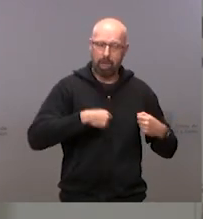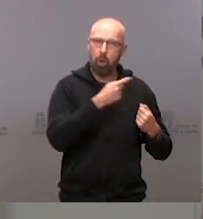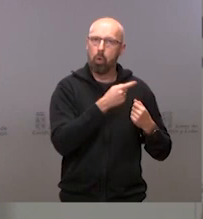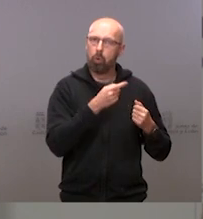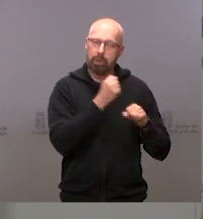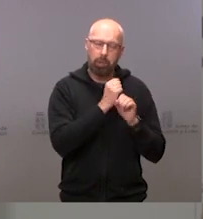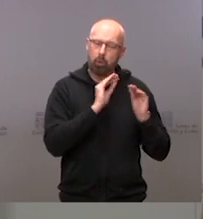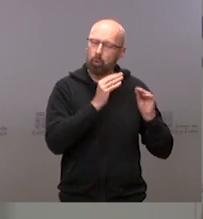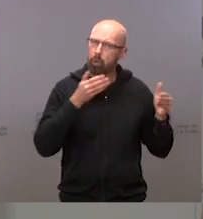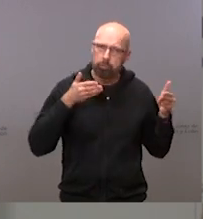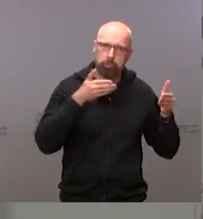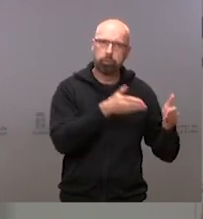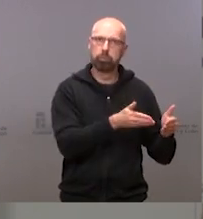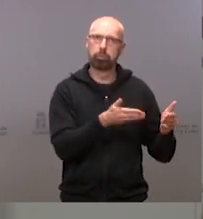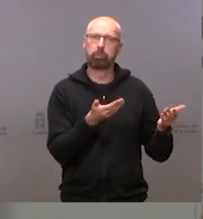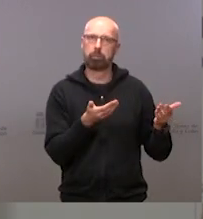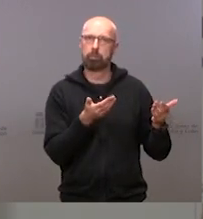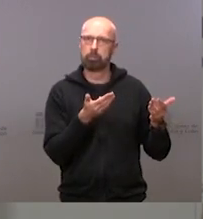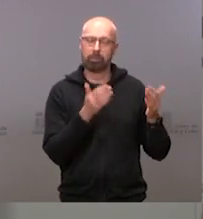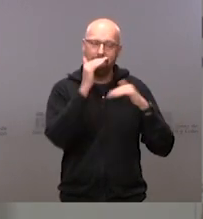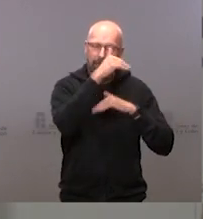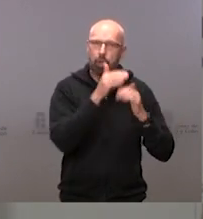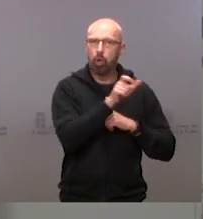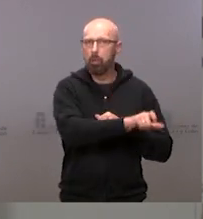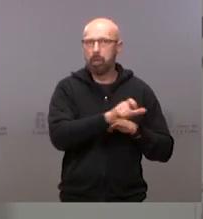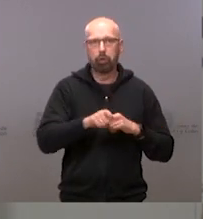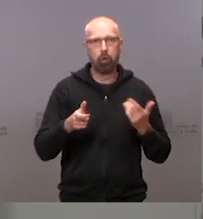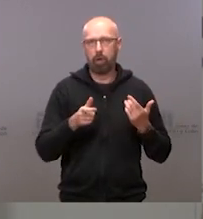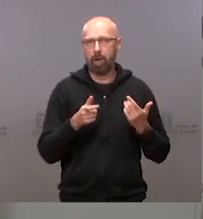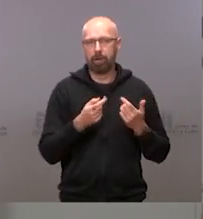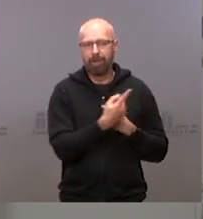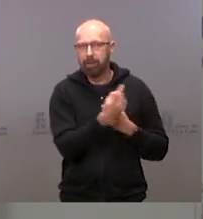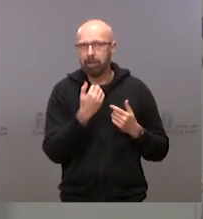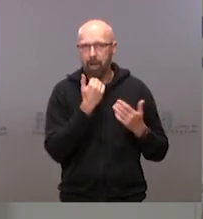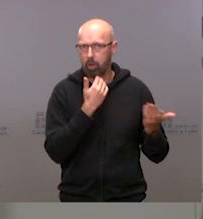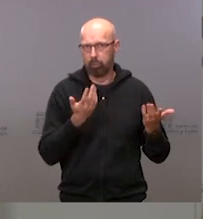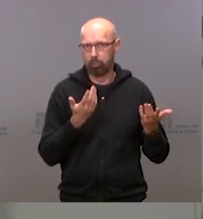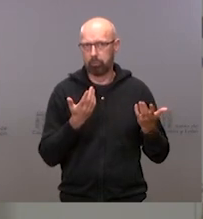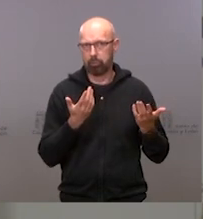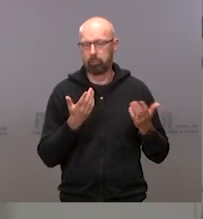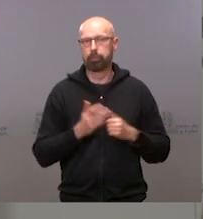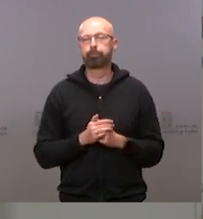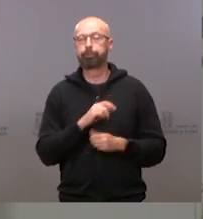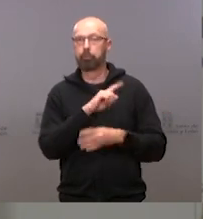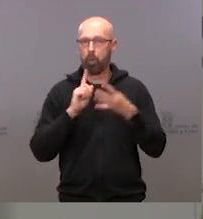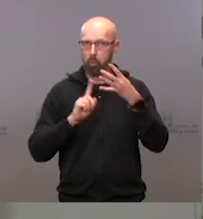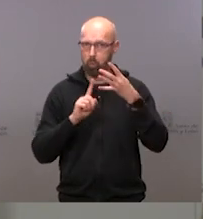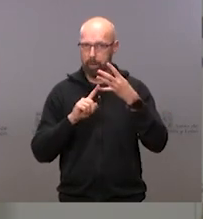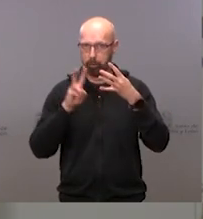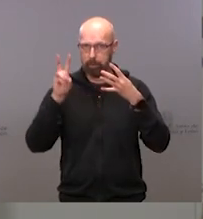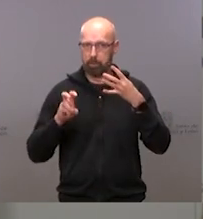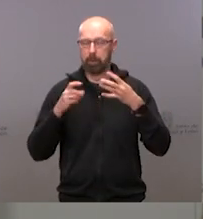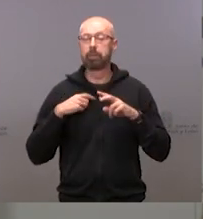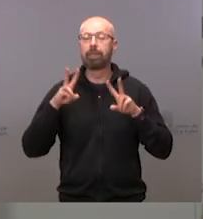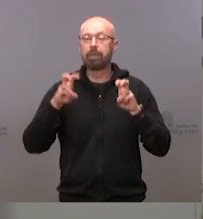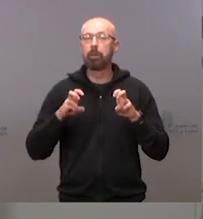es bueno atender a las personas de nuestra comunidad autónoma' 4 en cuanto al uso